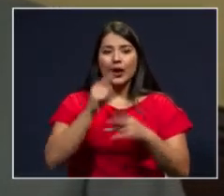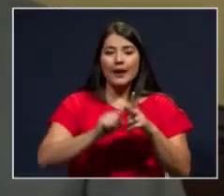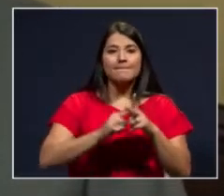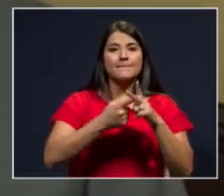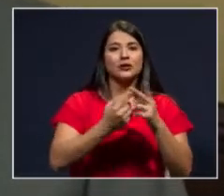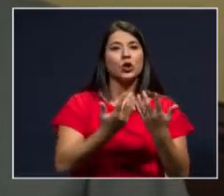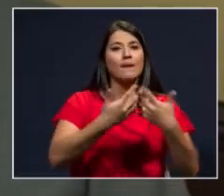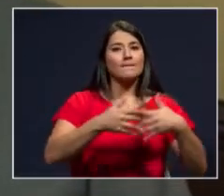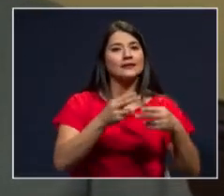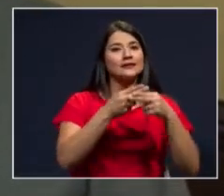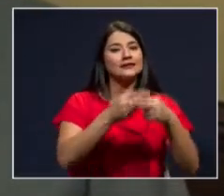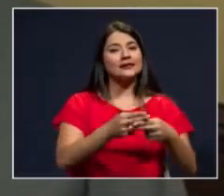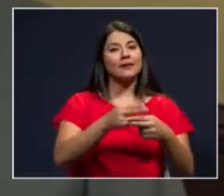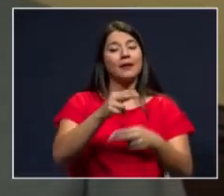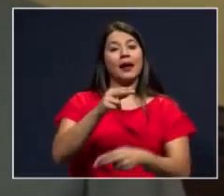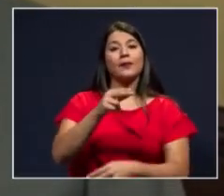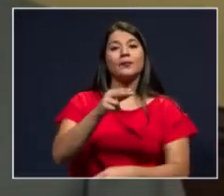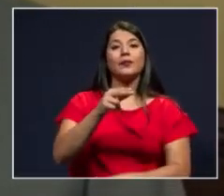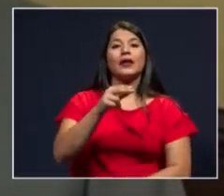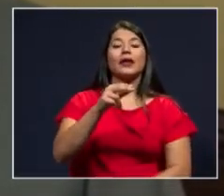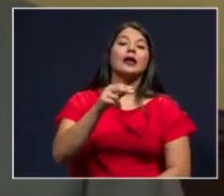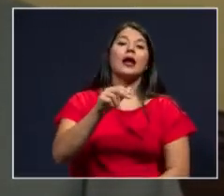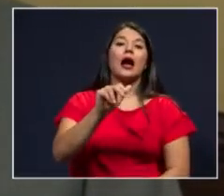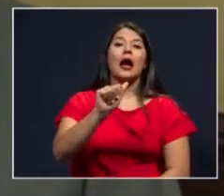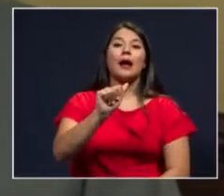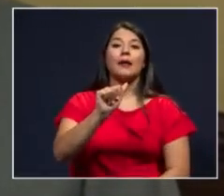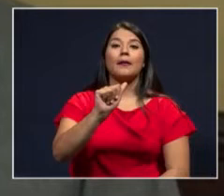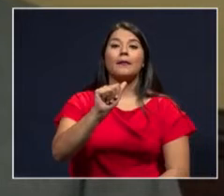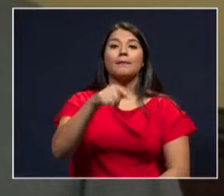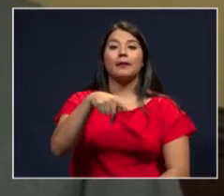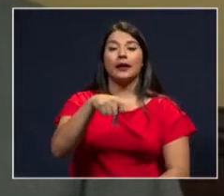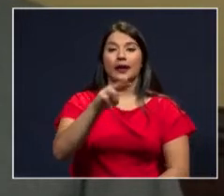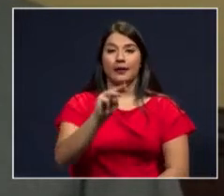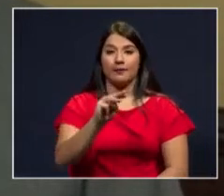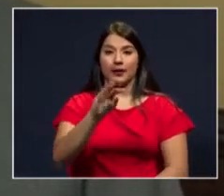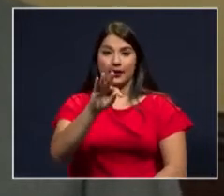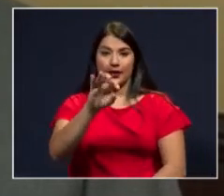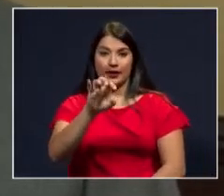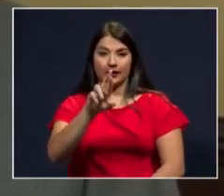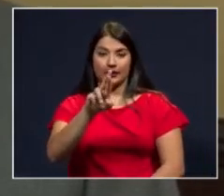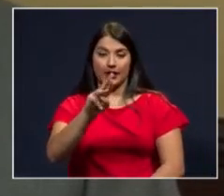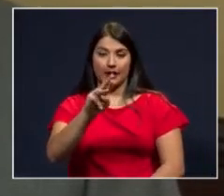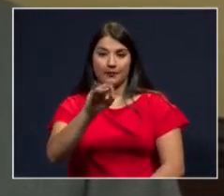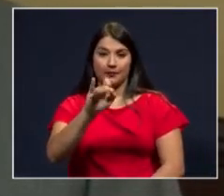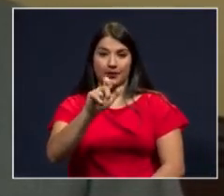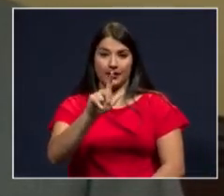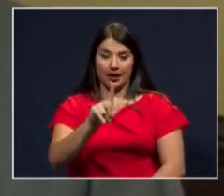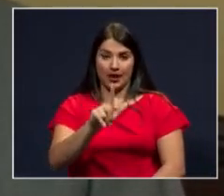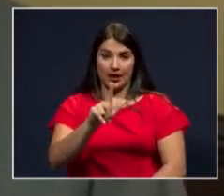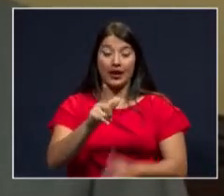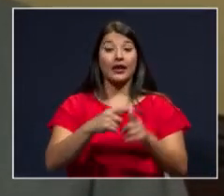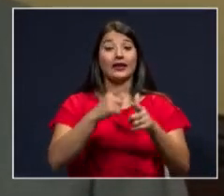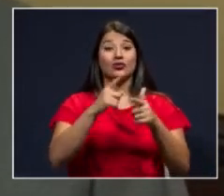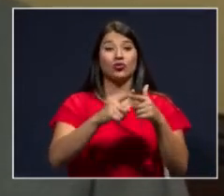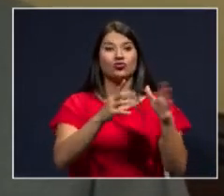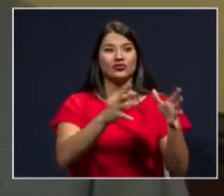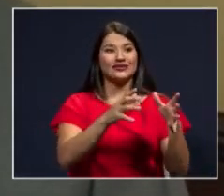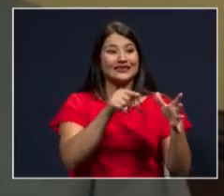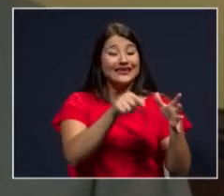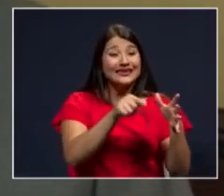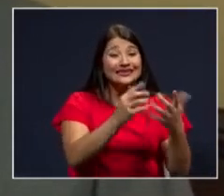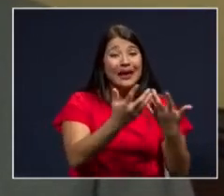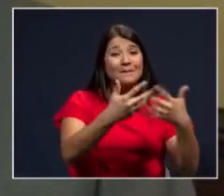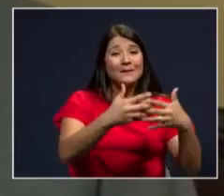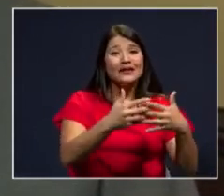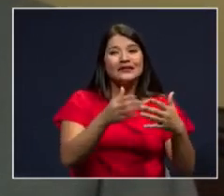operación de la presa TCM y queremos de esta manera contribuir a